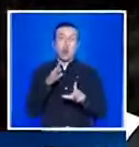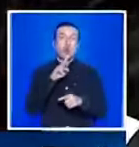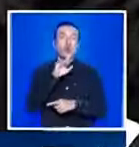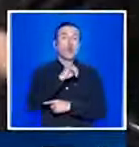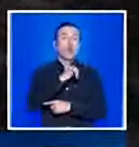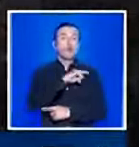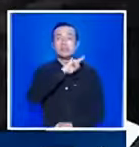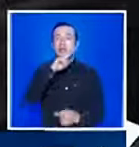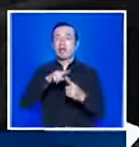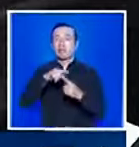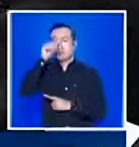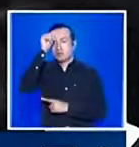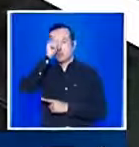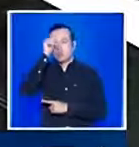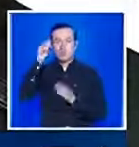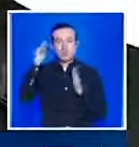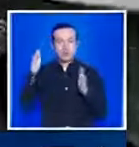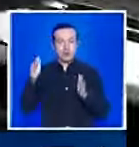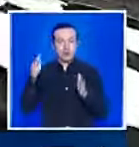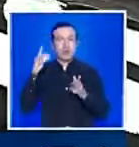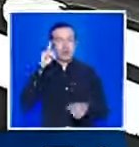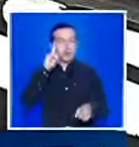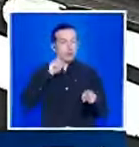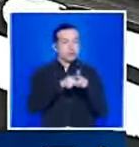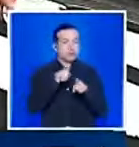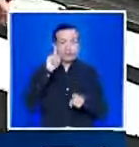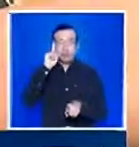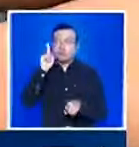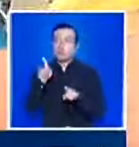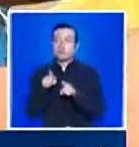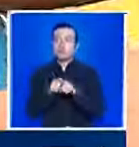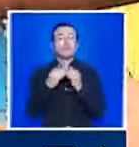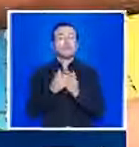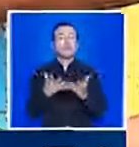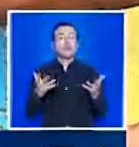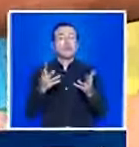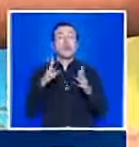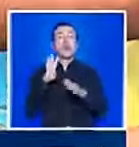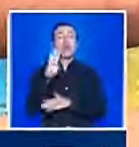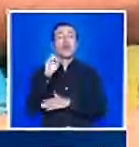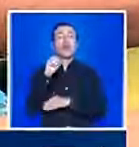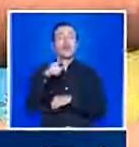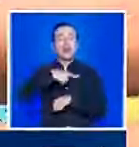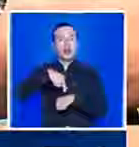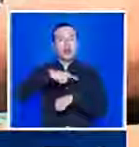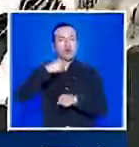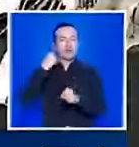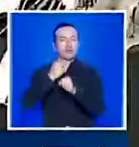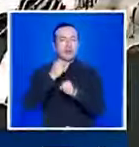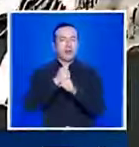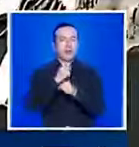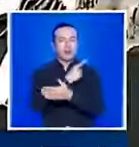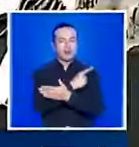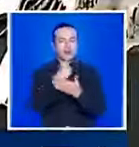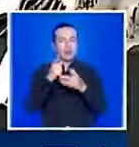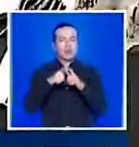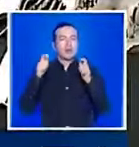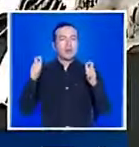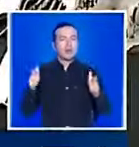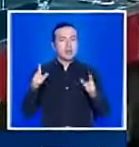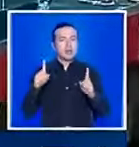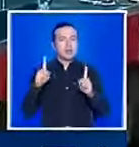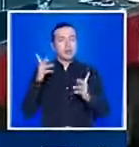Los convenios entre empleador y trabajador no deben superar las 40 horas laborales durante la semana, pero